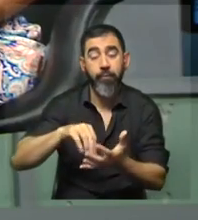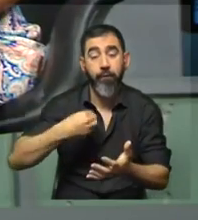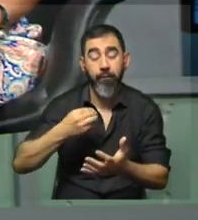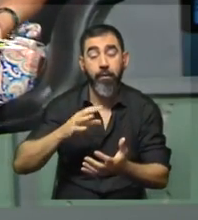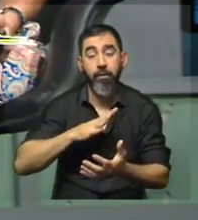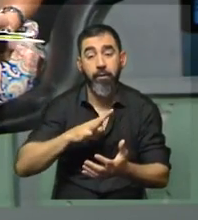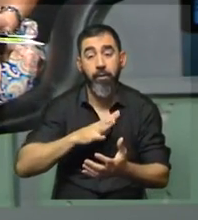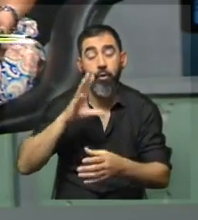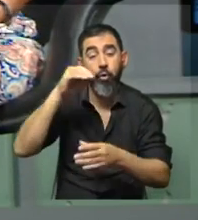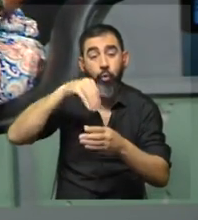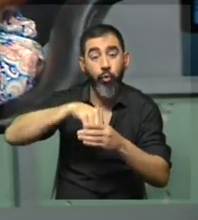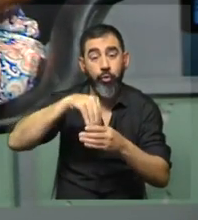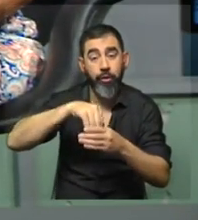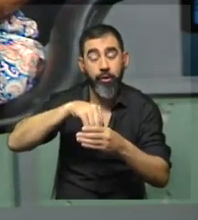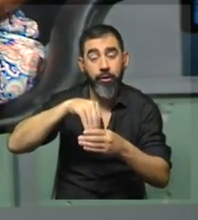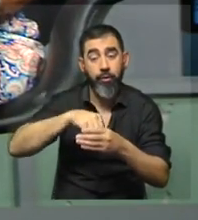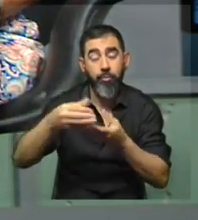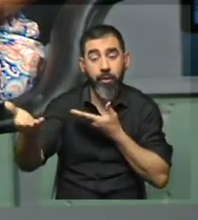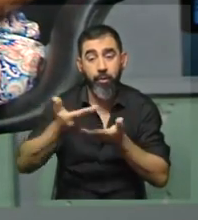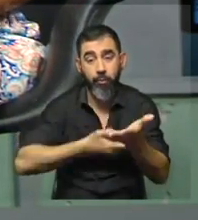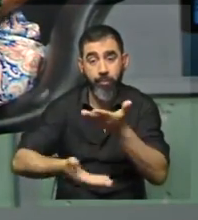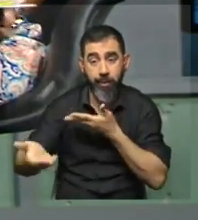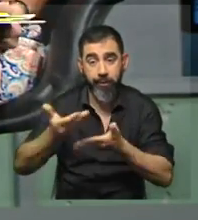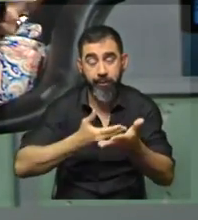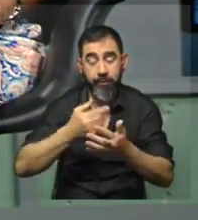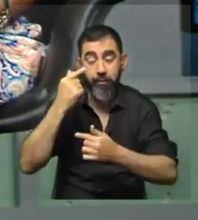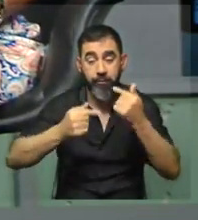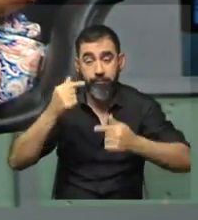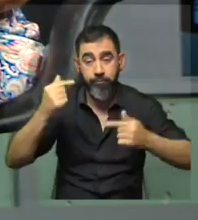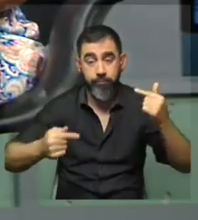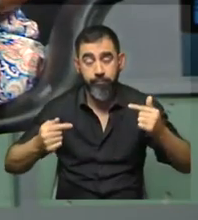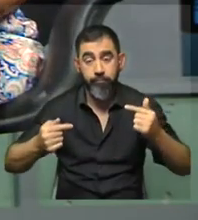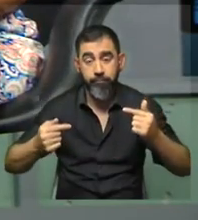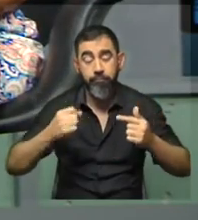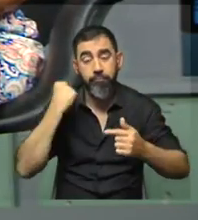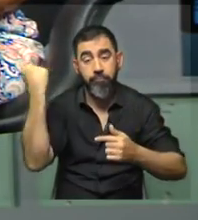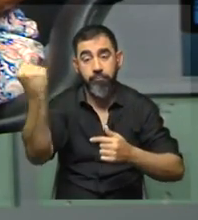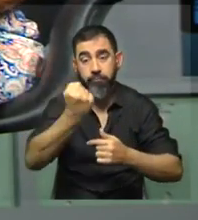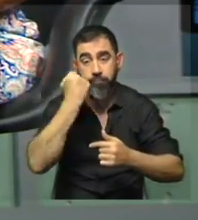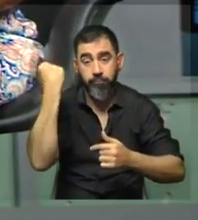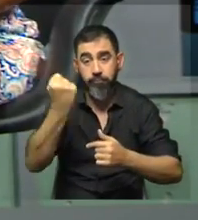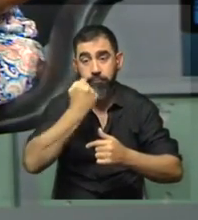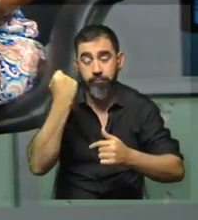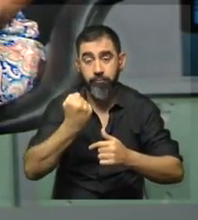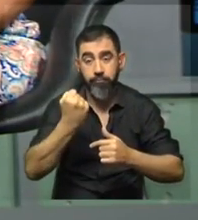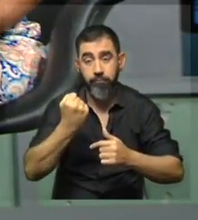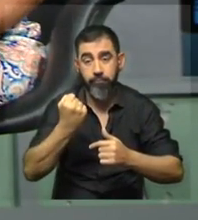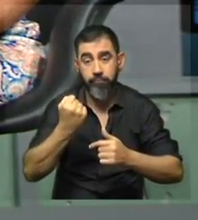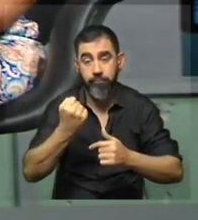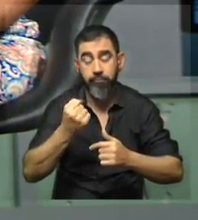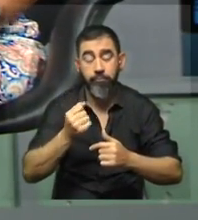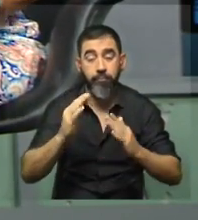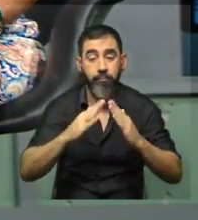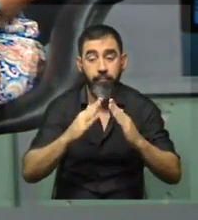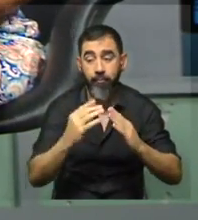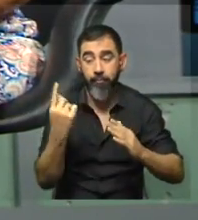generado contenidos para compartir con ustedes de cosas que entendemos son importantísimas para eso, para aterrizar en los hogares de